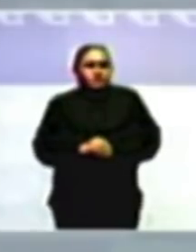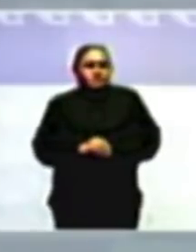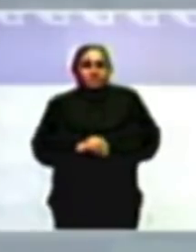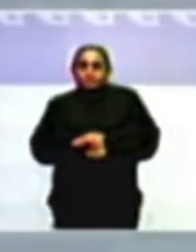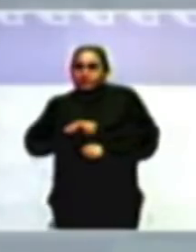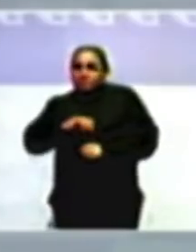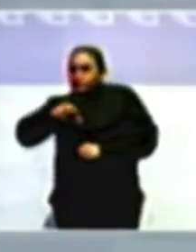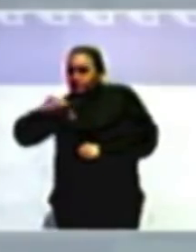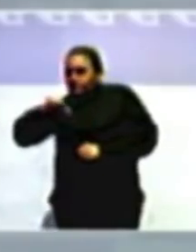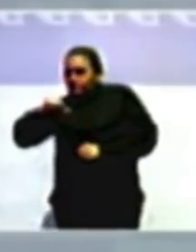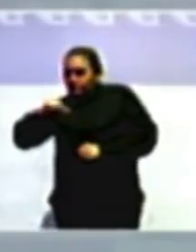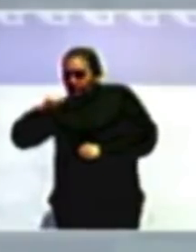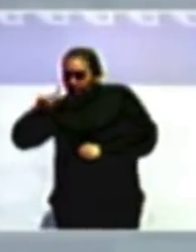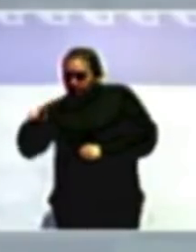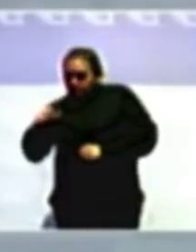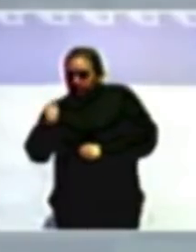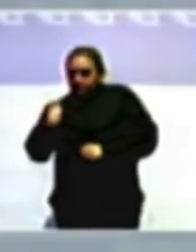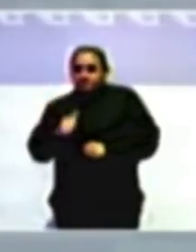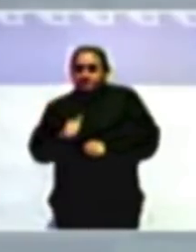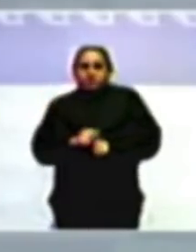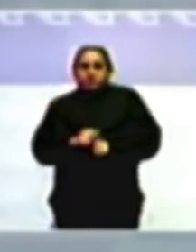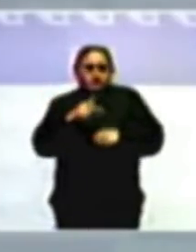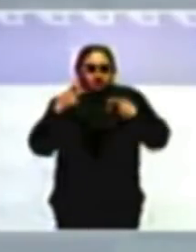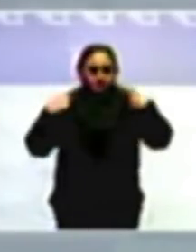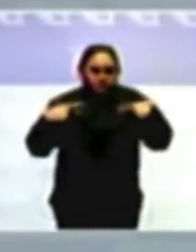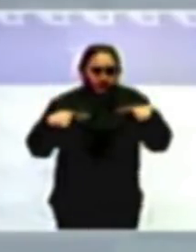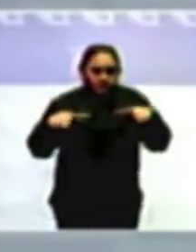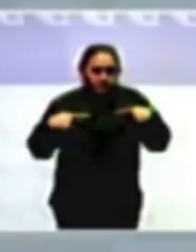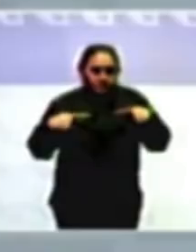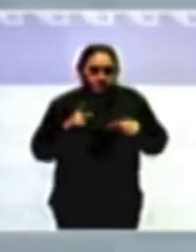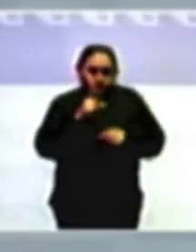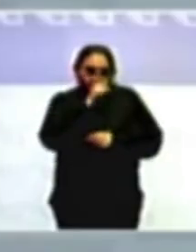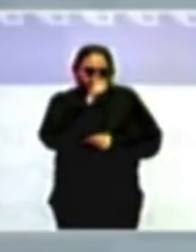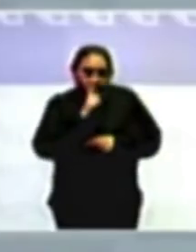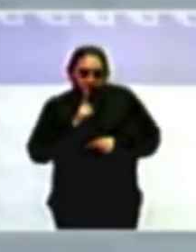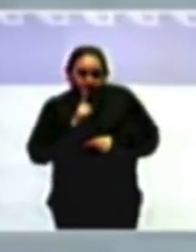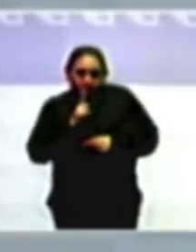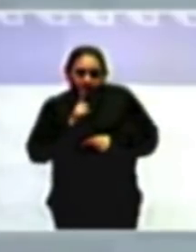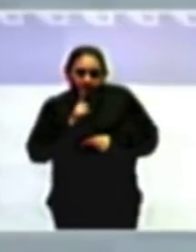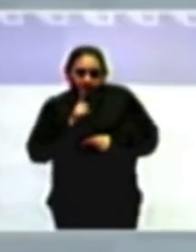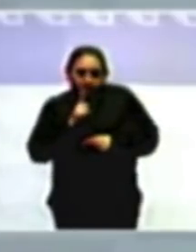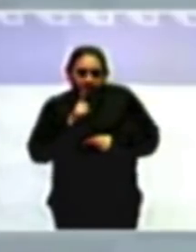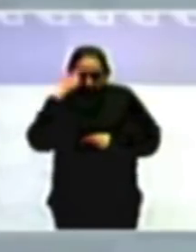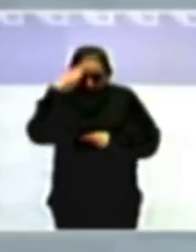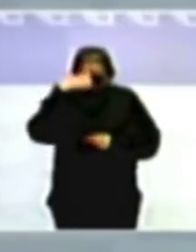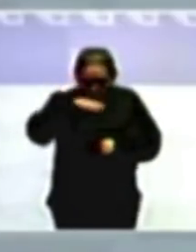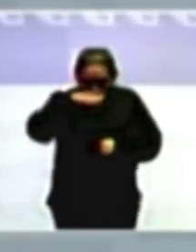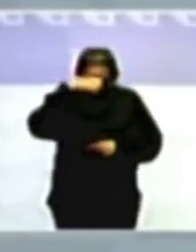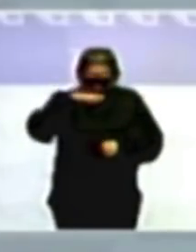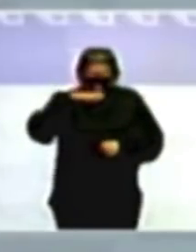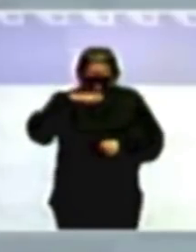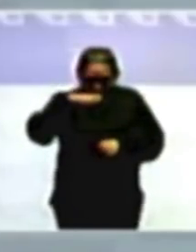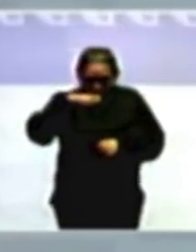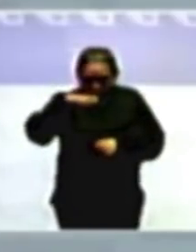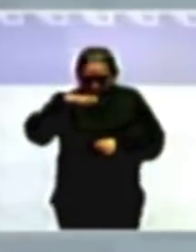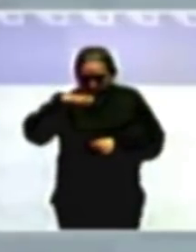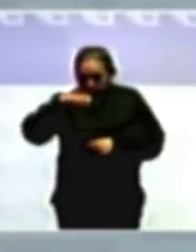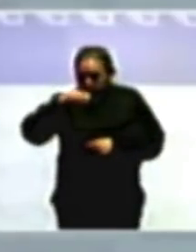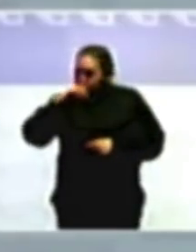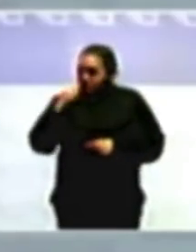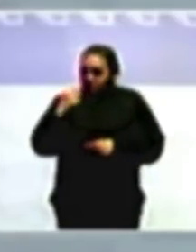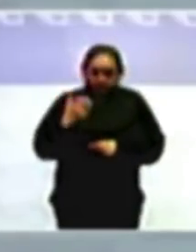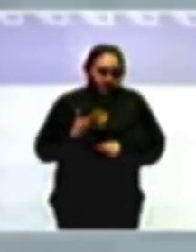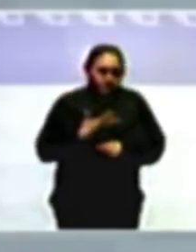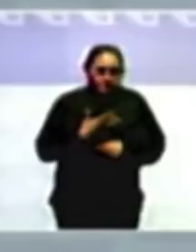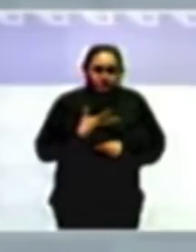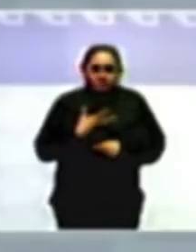y por eso hablo. Lo mismo engaña en su vida privada que en su vida pública. No tiene principios y eso